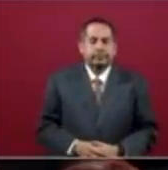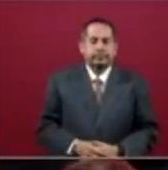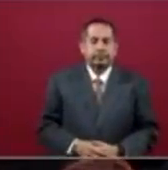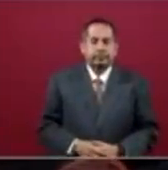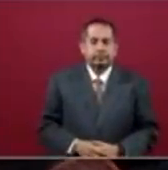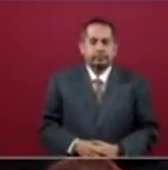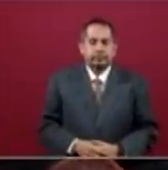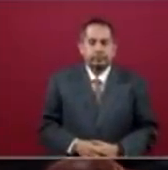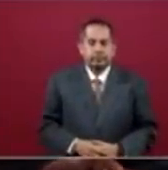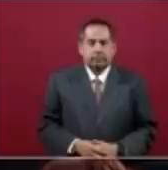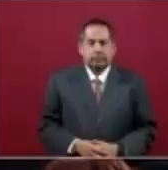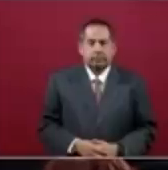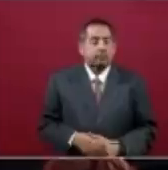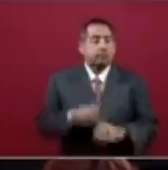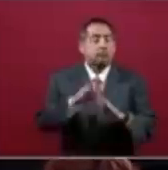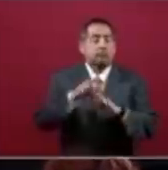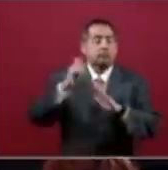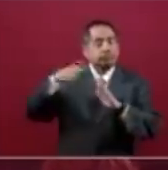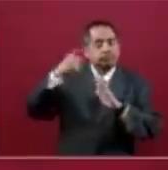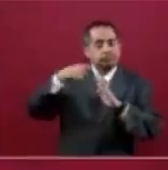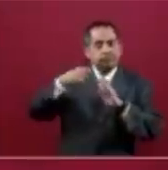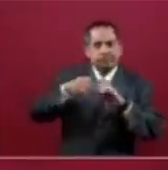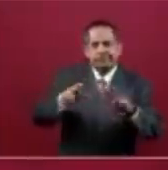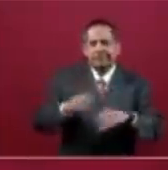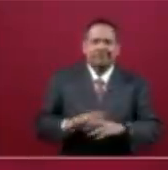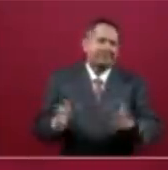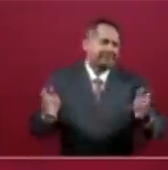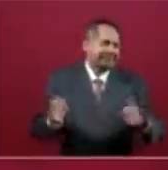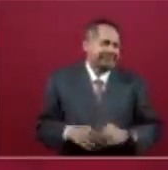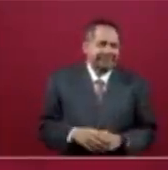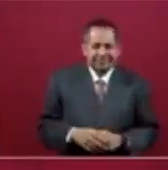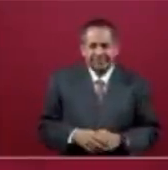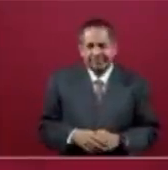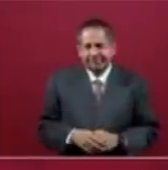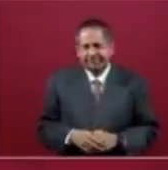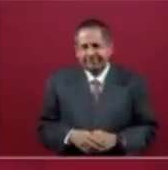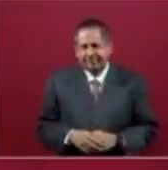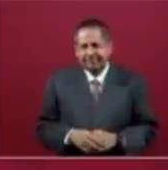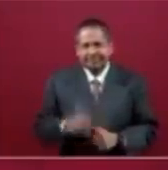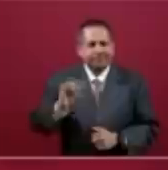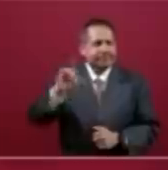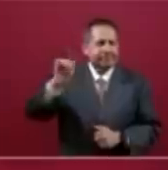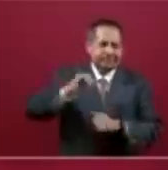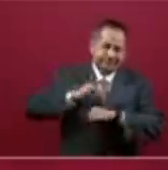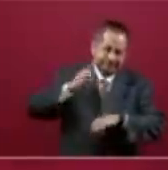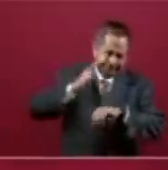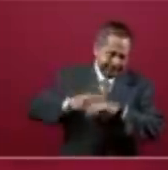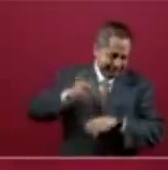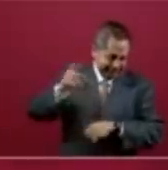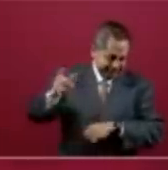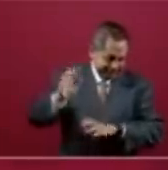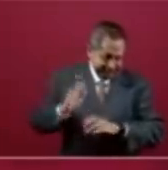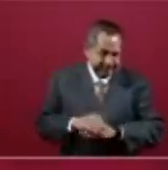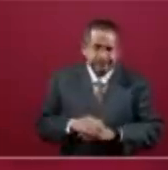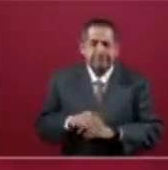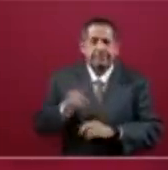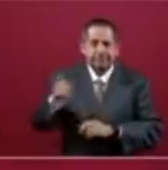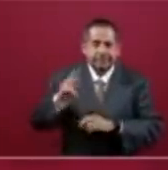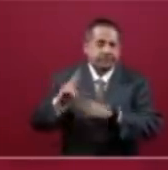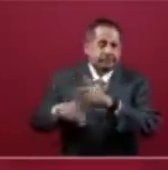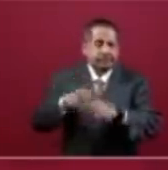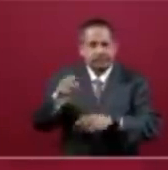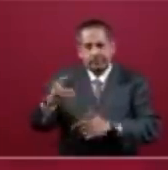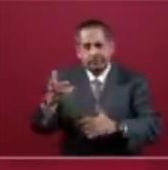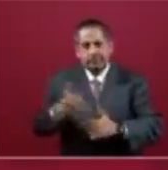Ah, sobre el documental. Pues ya la autoridad competente va